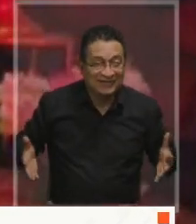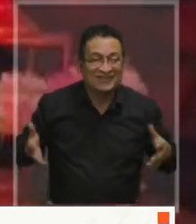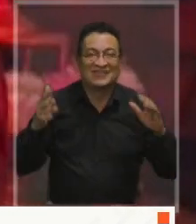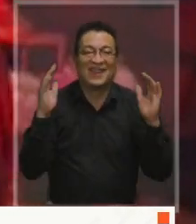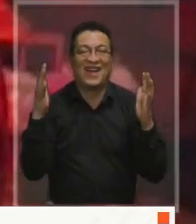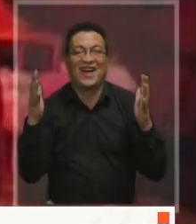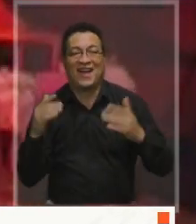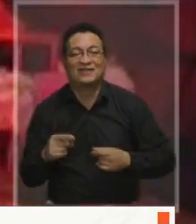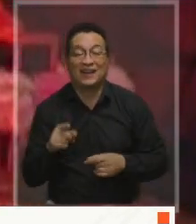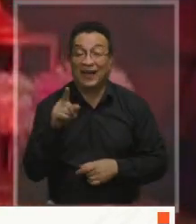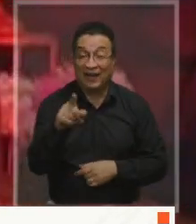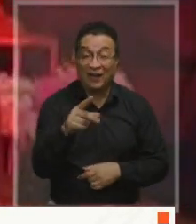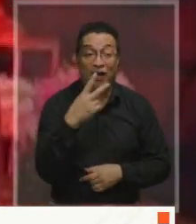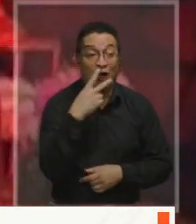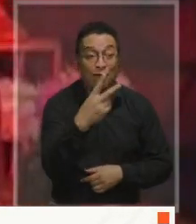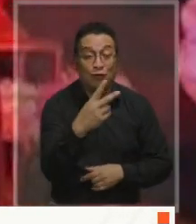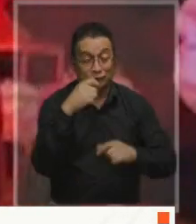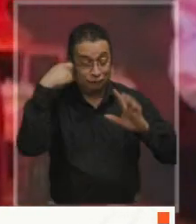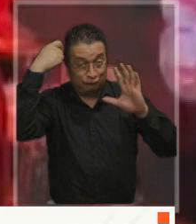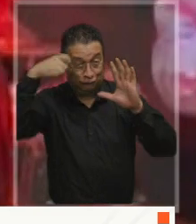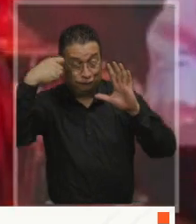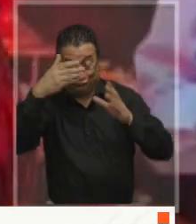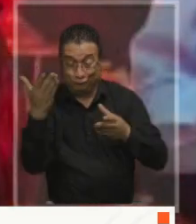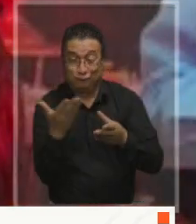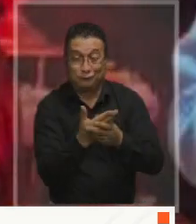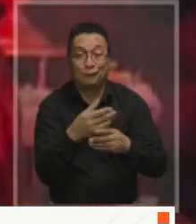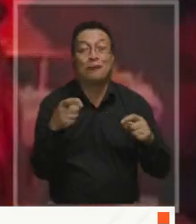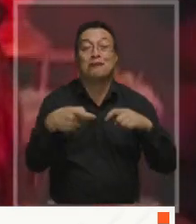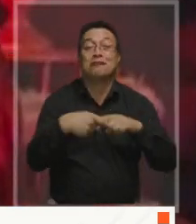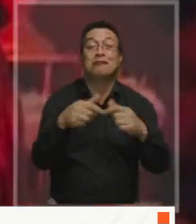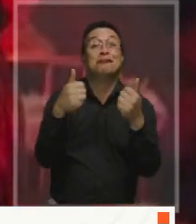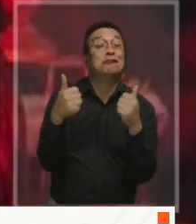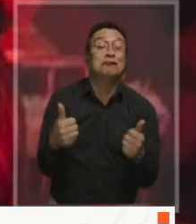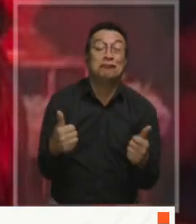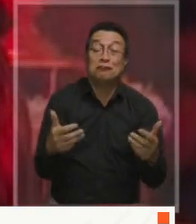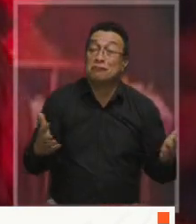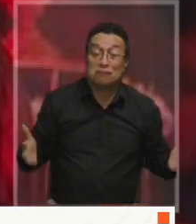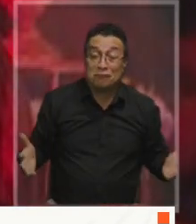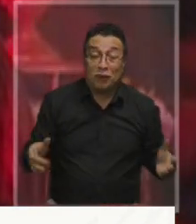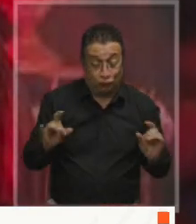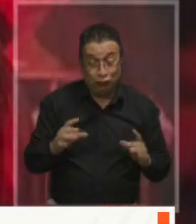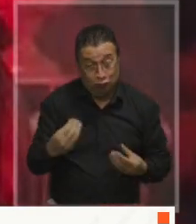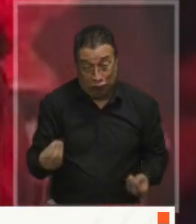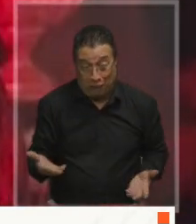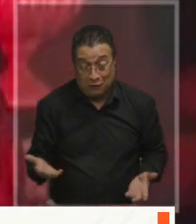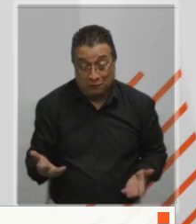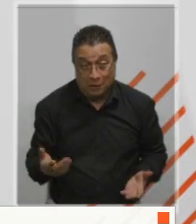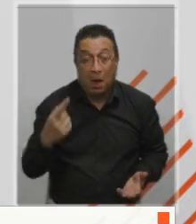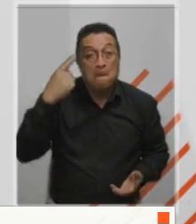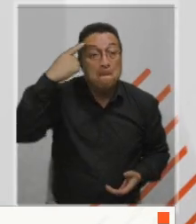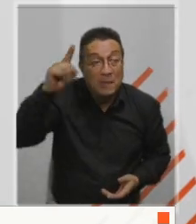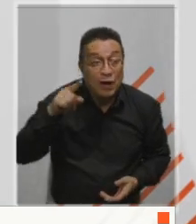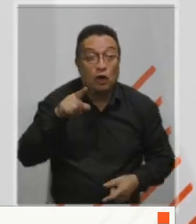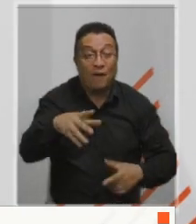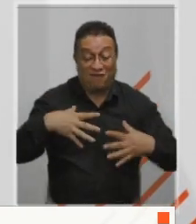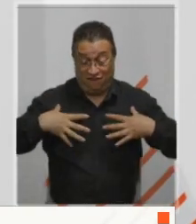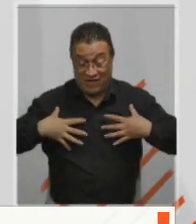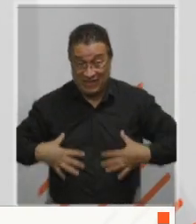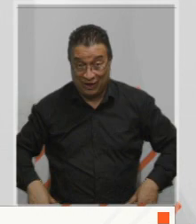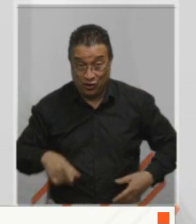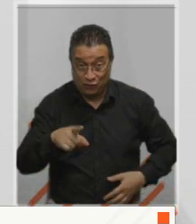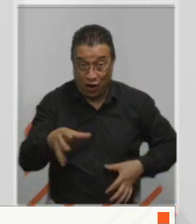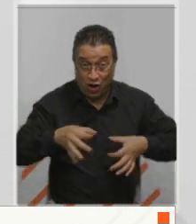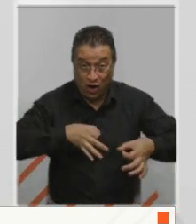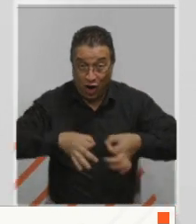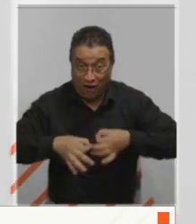esto podría parecer el registro de un matrimonio más y bueno en parte lo es sin embargo ese vestido que usa la novia